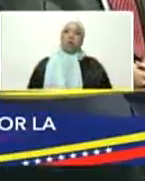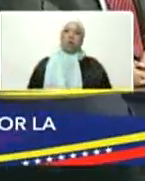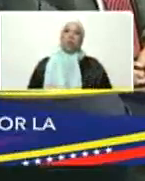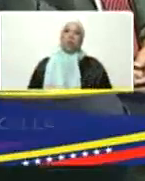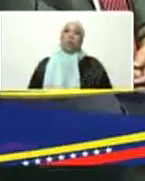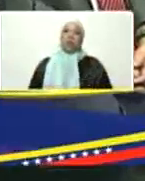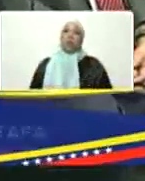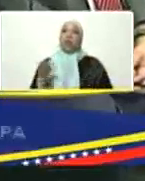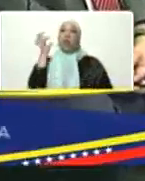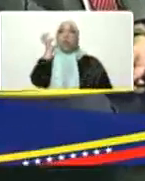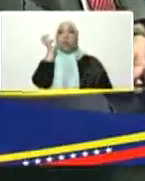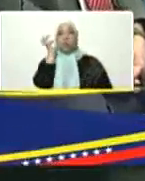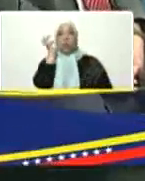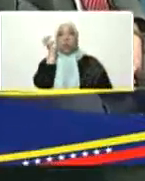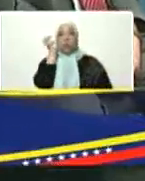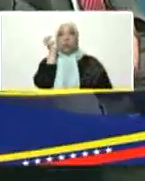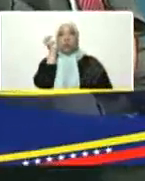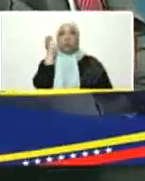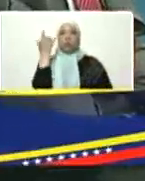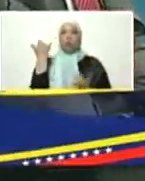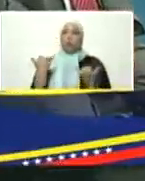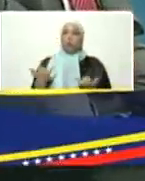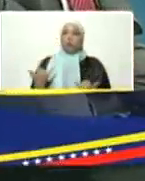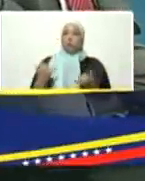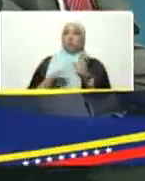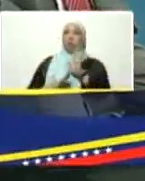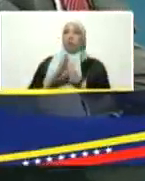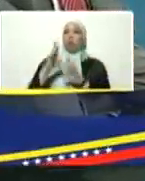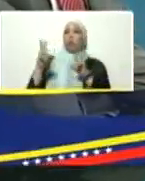una nueva ola se ha levantado,